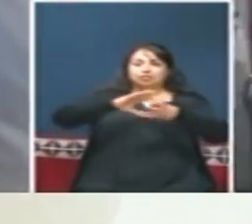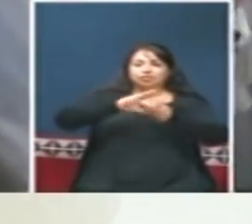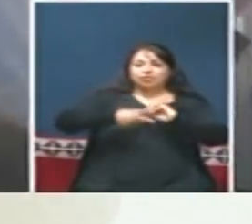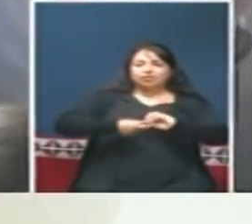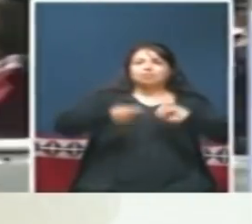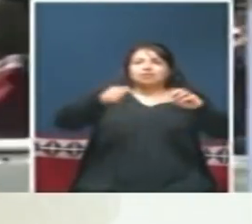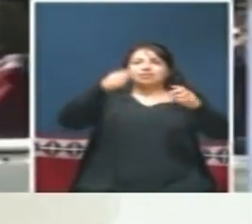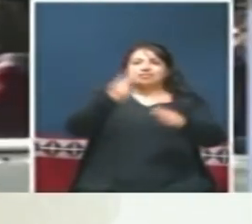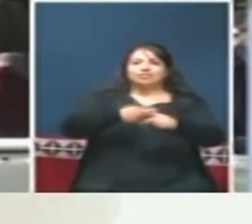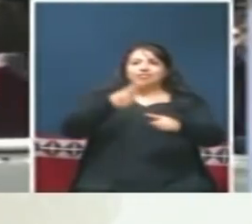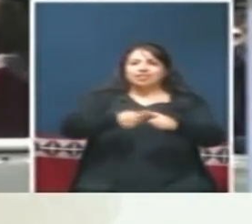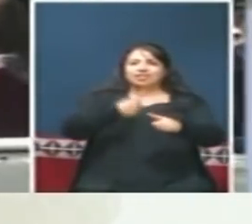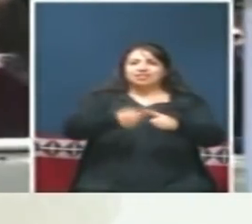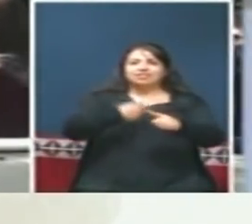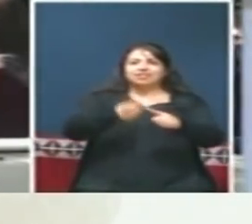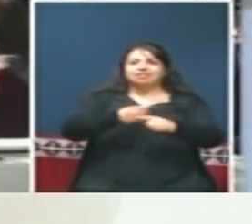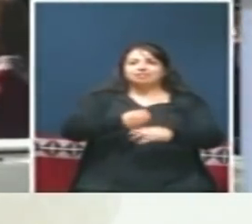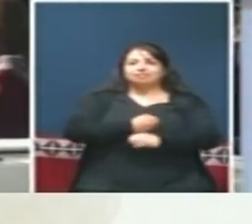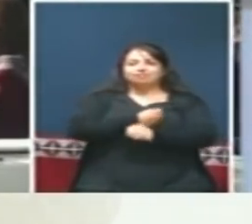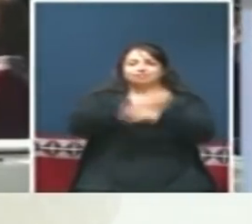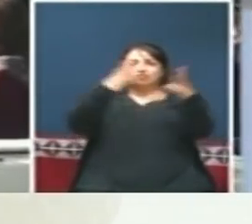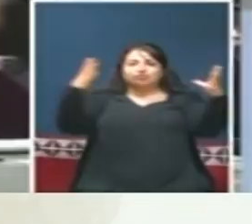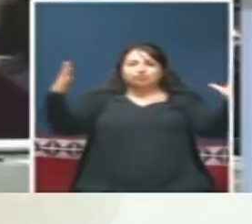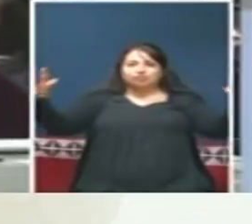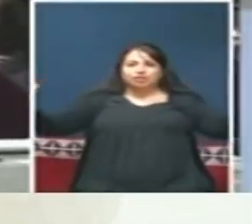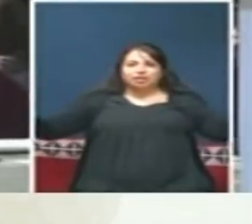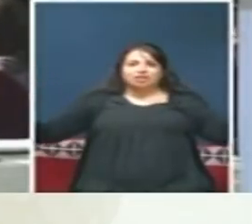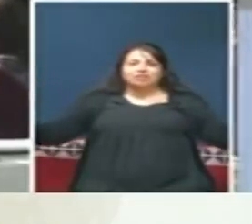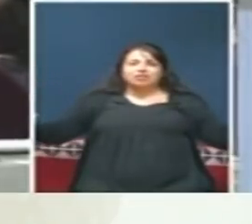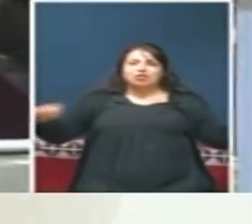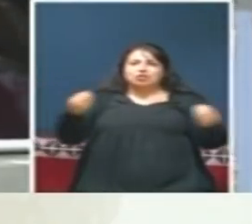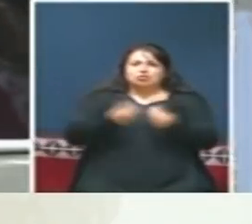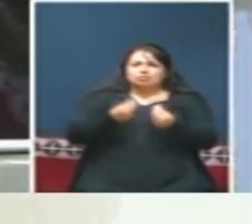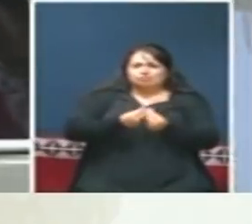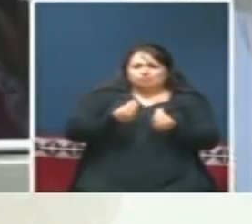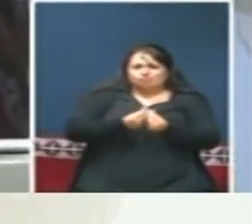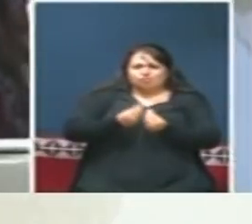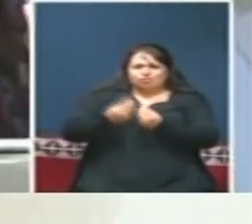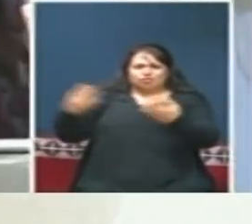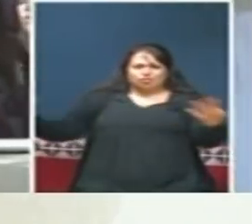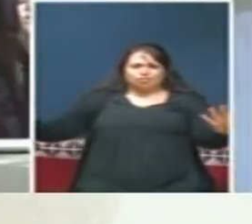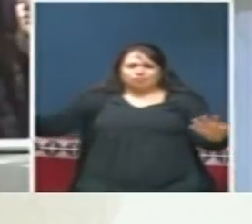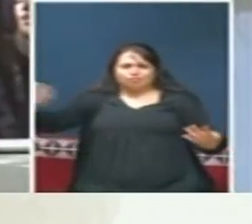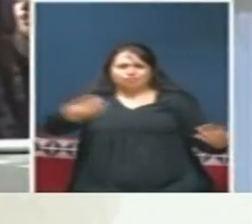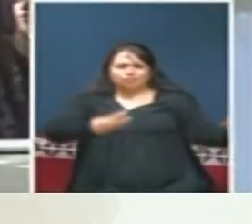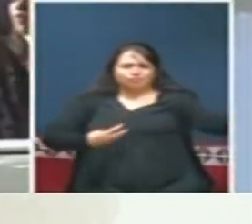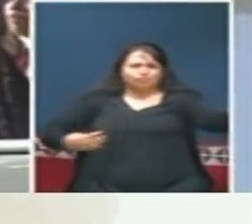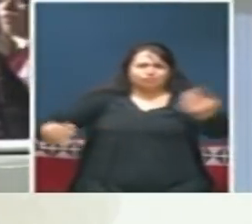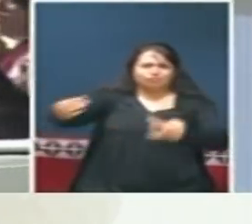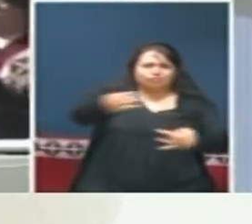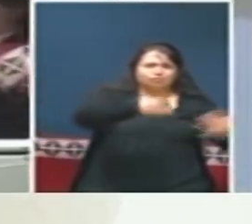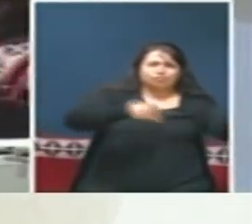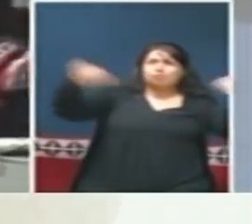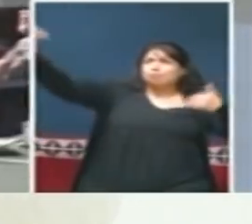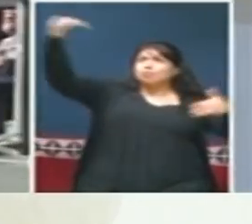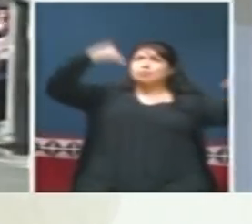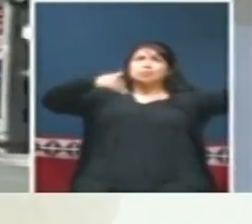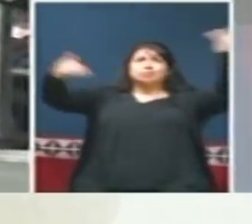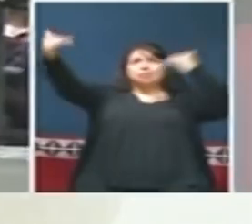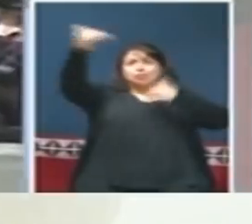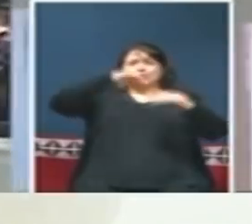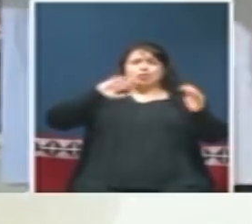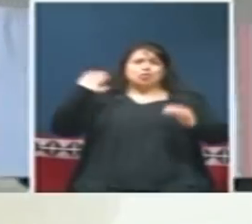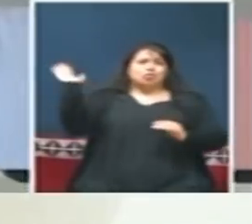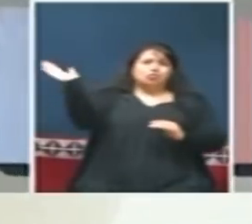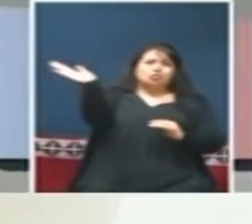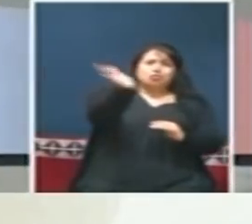pero tan particular. Como bien lo decía Silvana, son miles y miles de personas de todo el país y del mundo que llegaron aquí a La Rioja, que están disfrutando este momento,